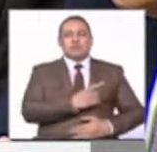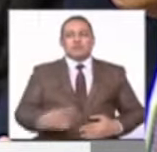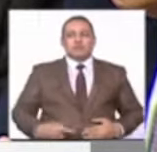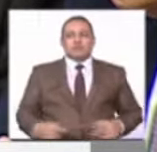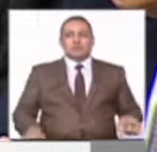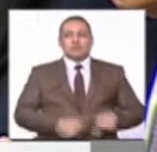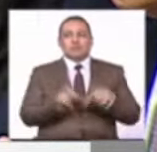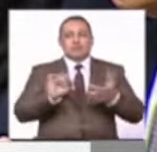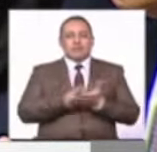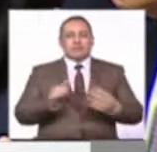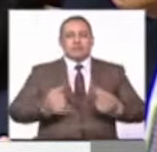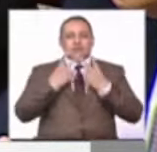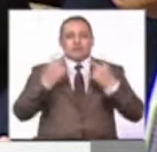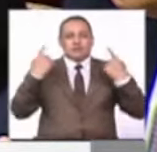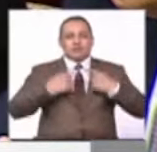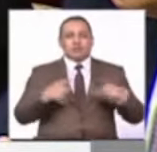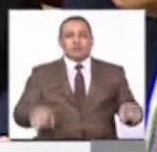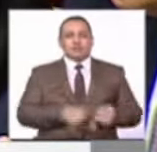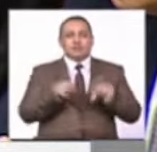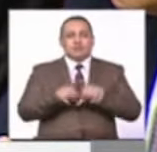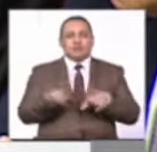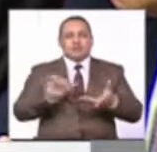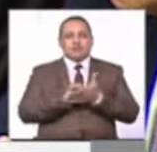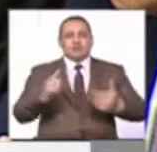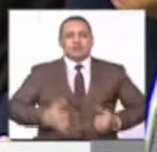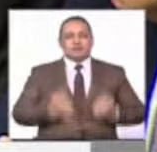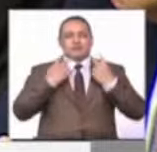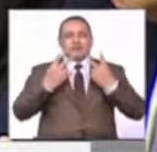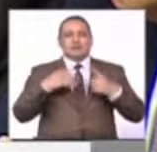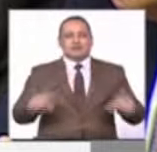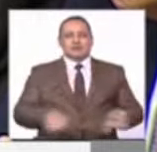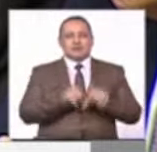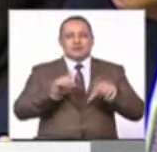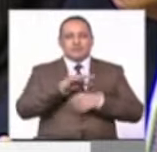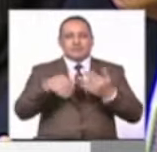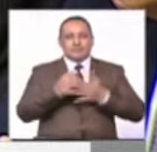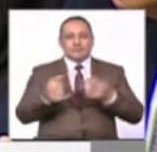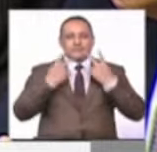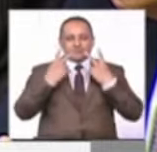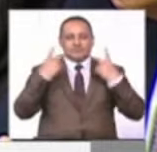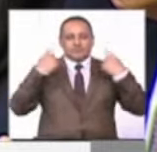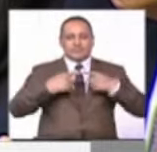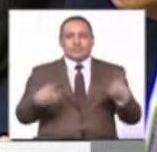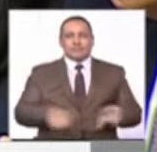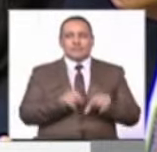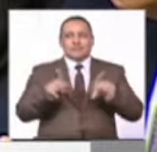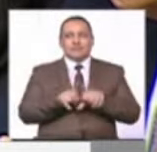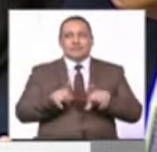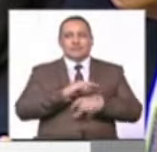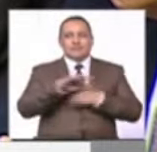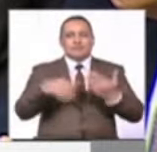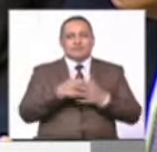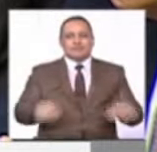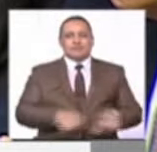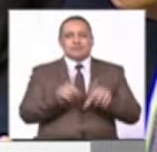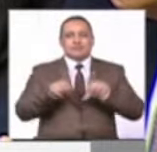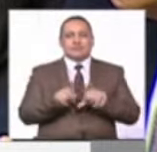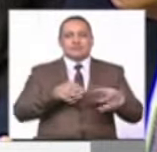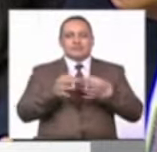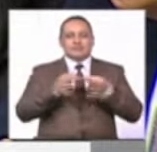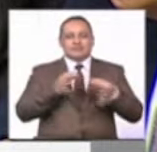los cptel cuando fui subjefe Nacional del reniec cuando fui presidente